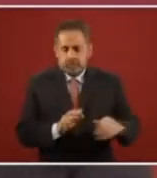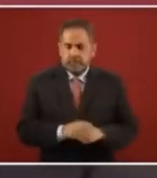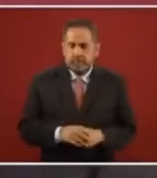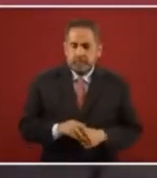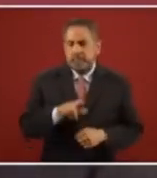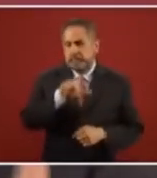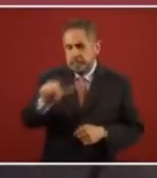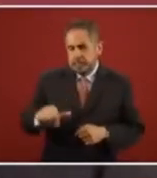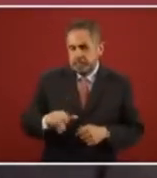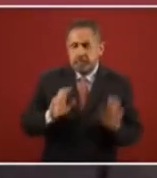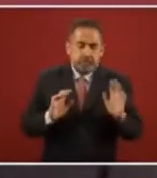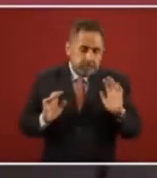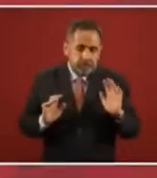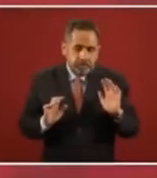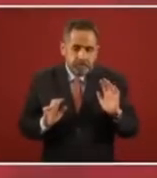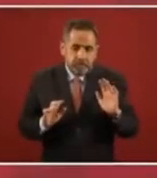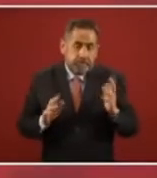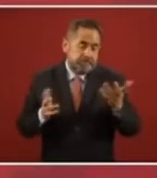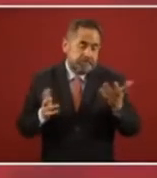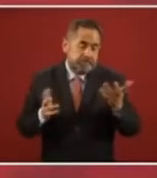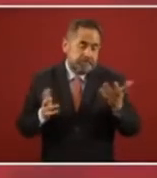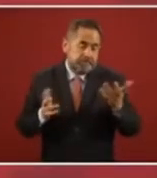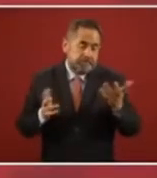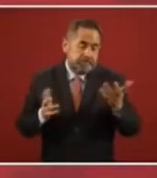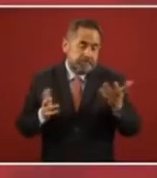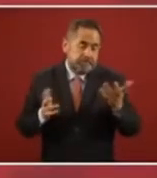porque pues para ser inevitable